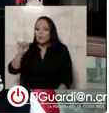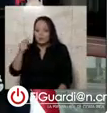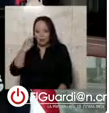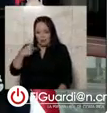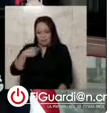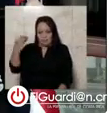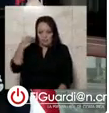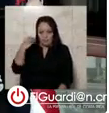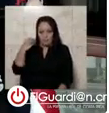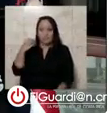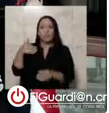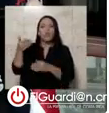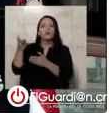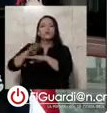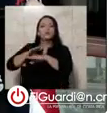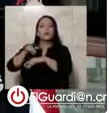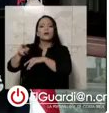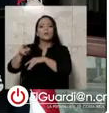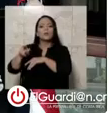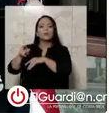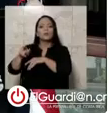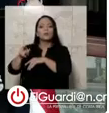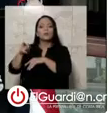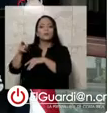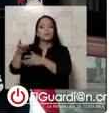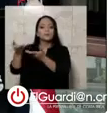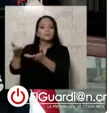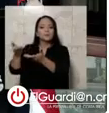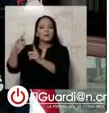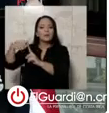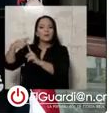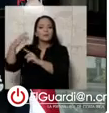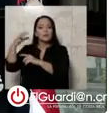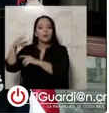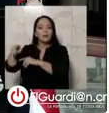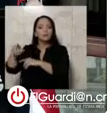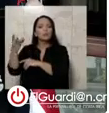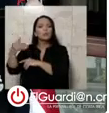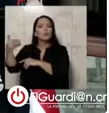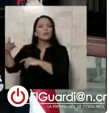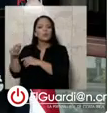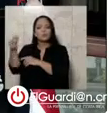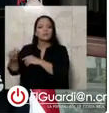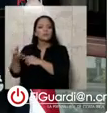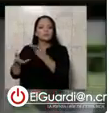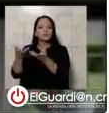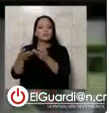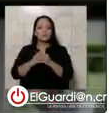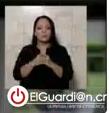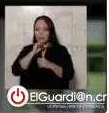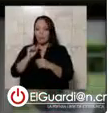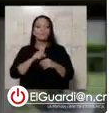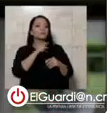edificación. ¿Cuándo se otorgaron esas concesiones de los taxis anaranjados? Eso es viejo. Sí, tengo que ir a buscarlo, pero